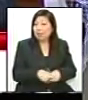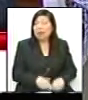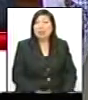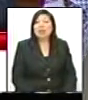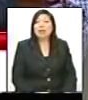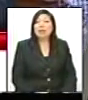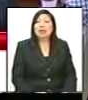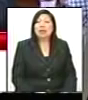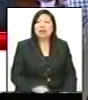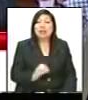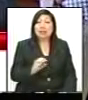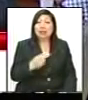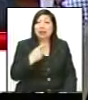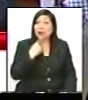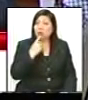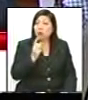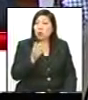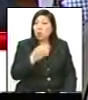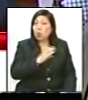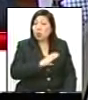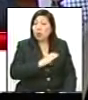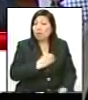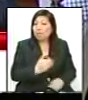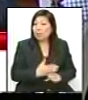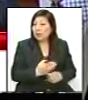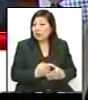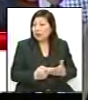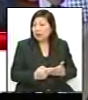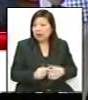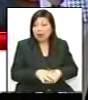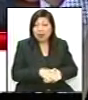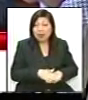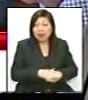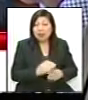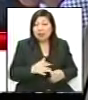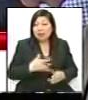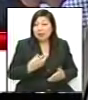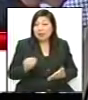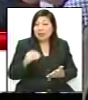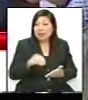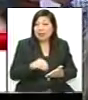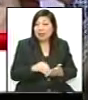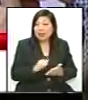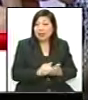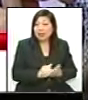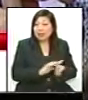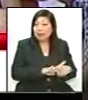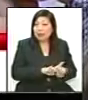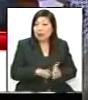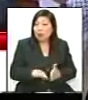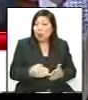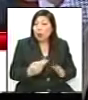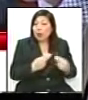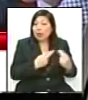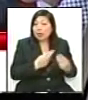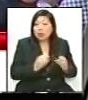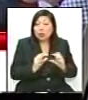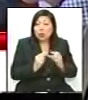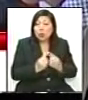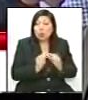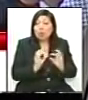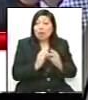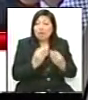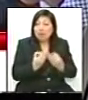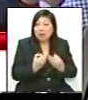a que el magistrado exprese en su comportamiento funcional una gestión o desempeño profesional despojándose de cualquier compromiso de grupo